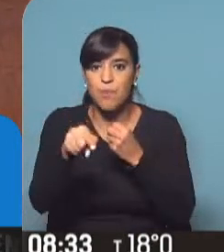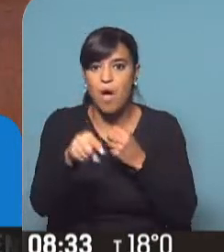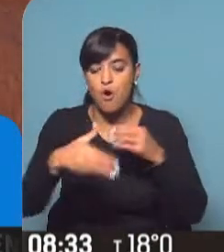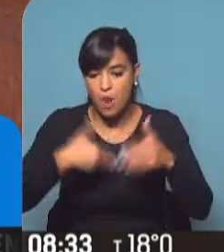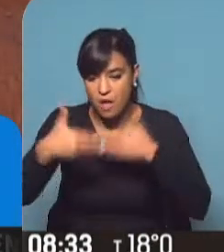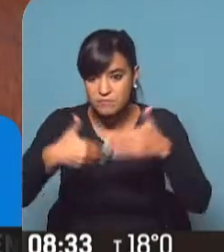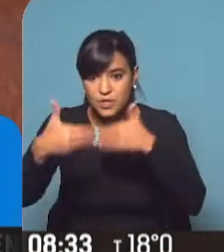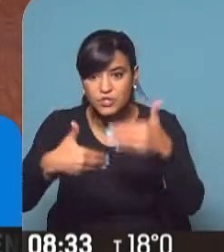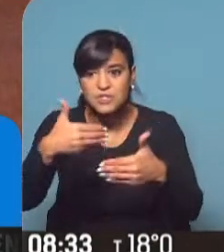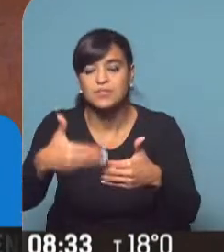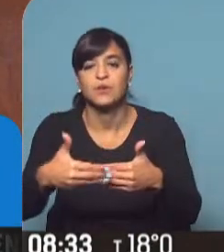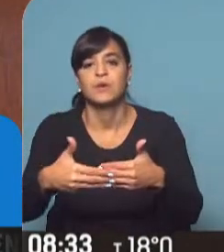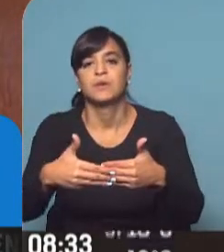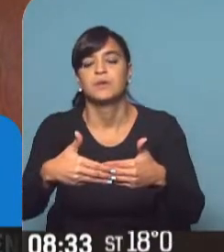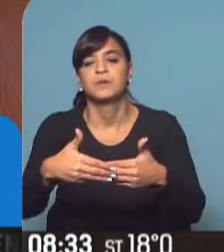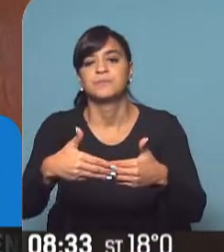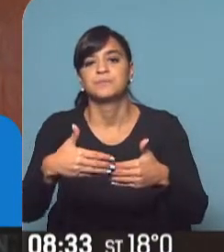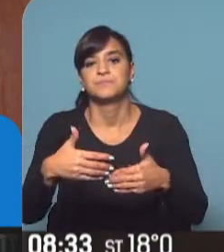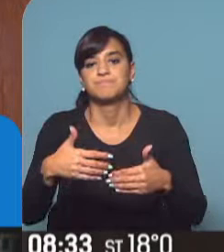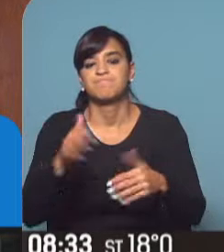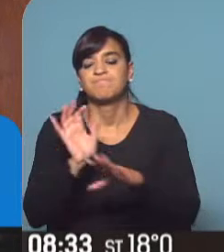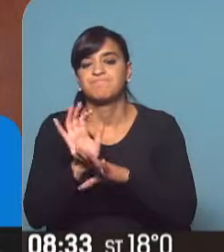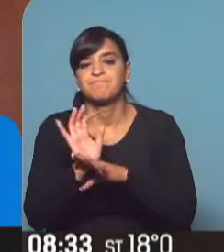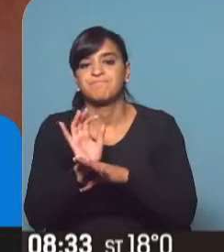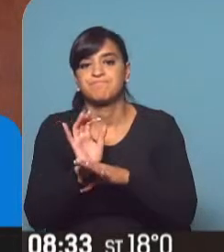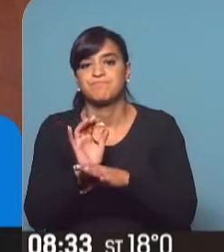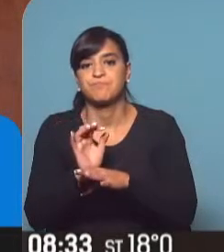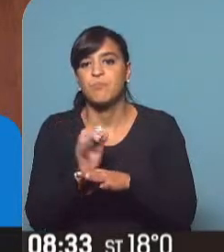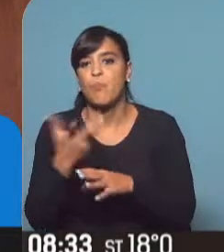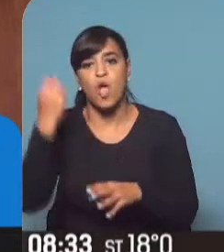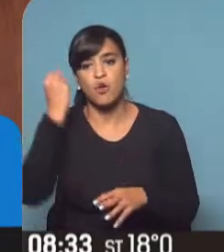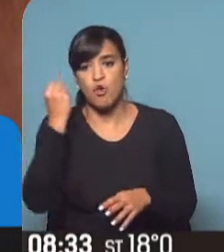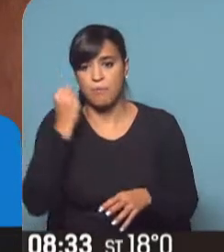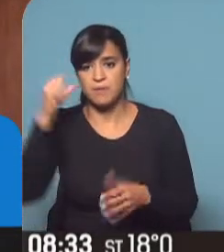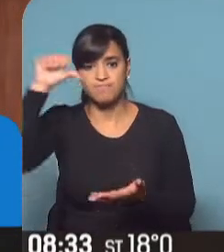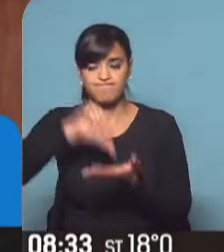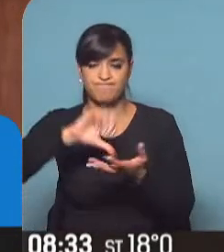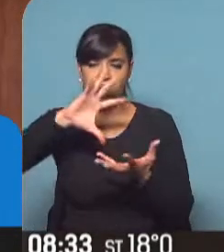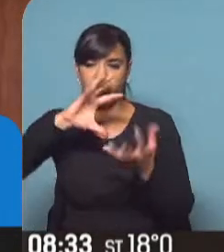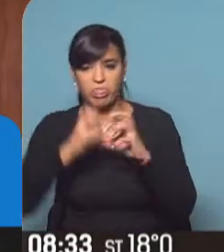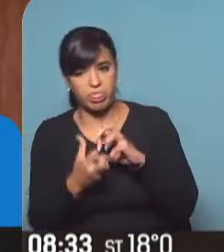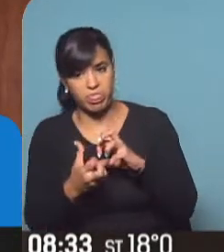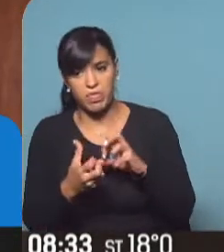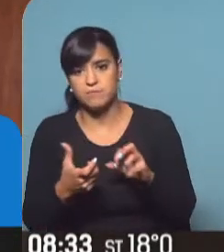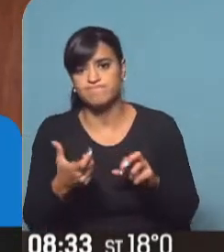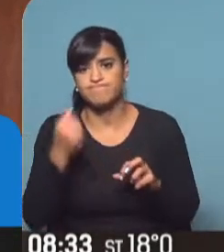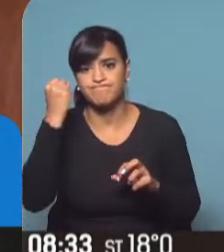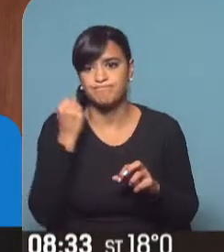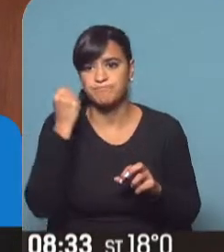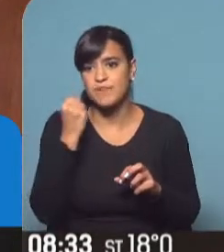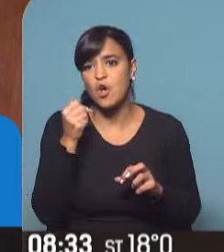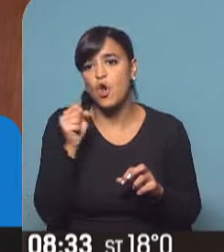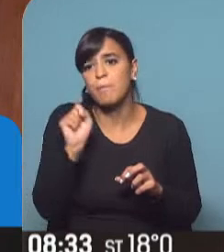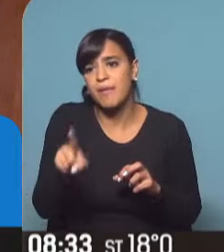que bueno que digamos de alguna manera ha dañado la economía del país y la economía aparte en particular de los altos vecinos